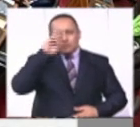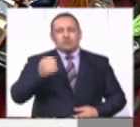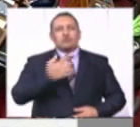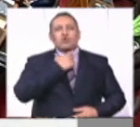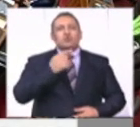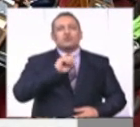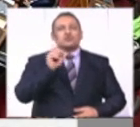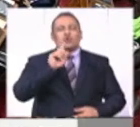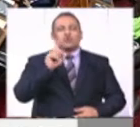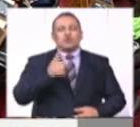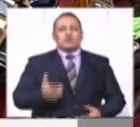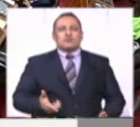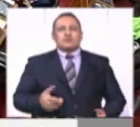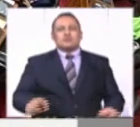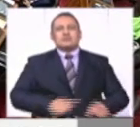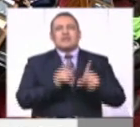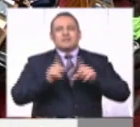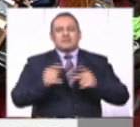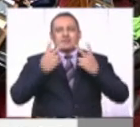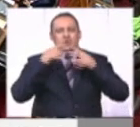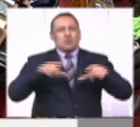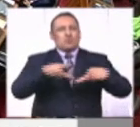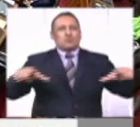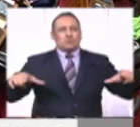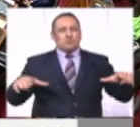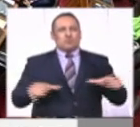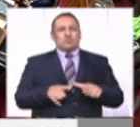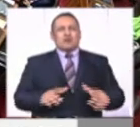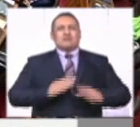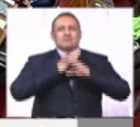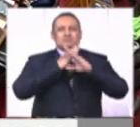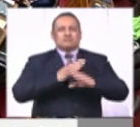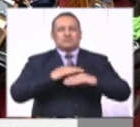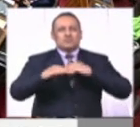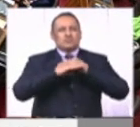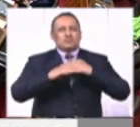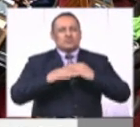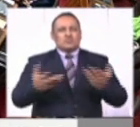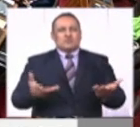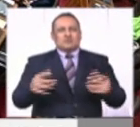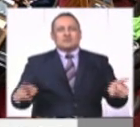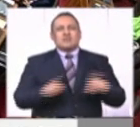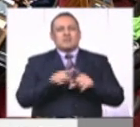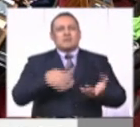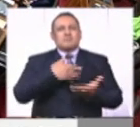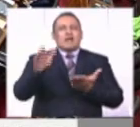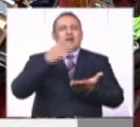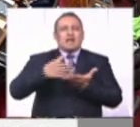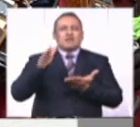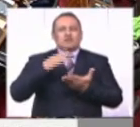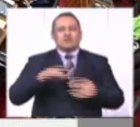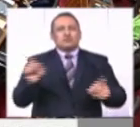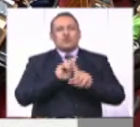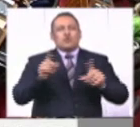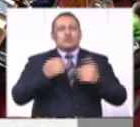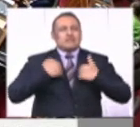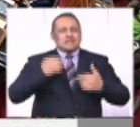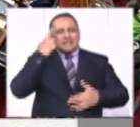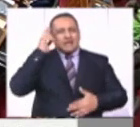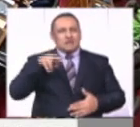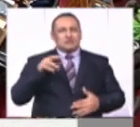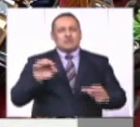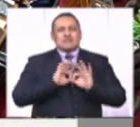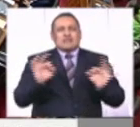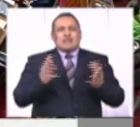guste o no había un ambiente antidemocrático vacad sin motivo sin